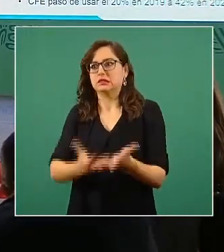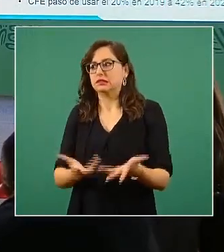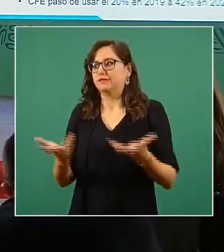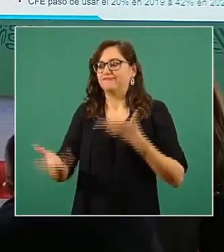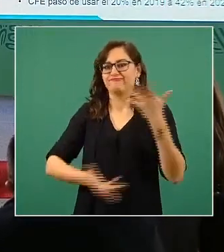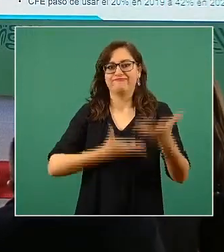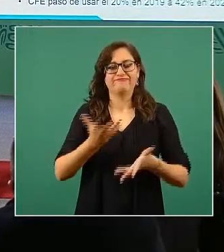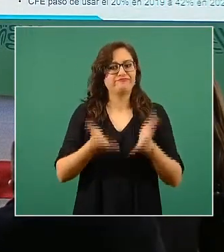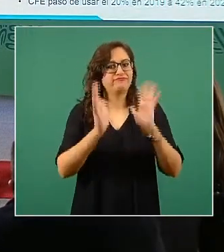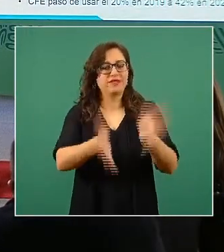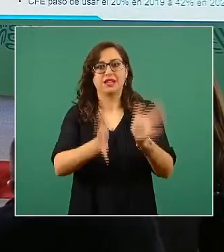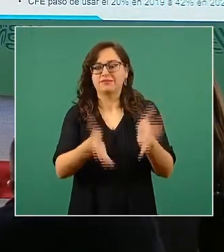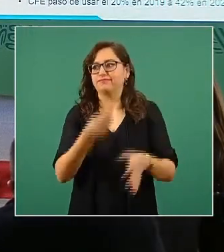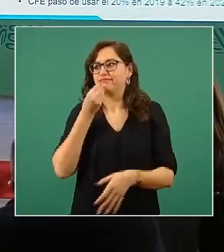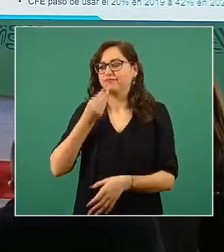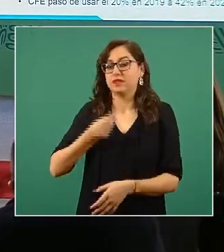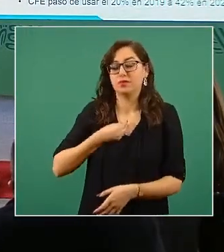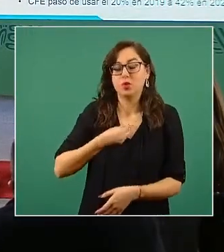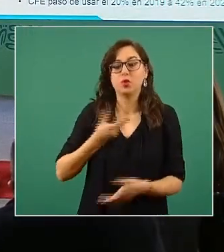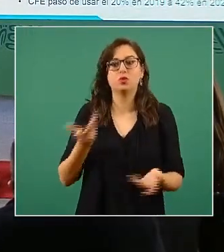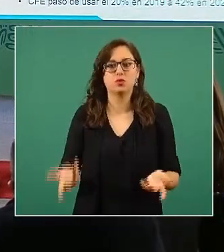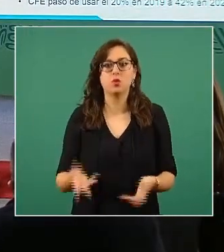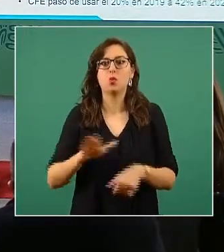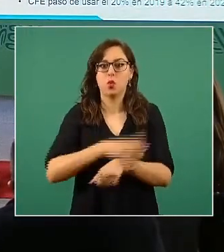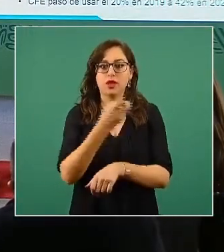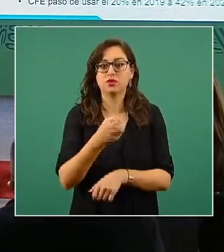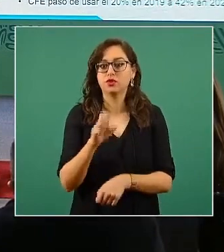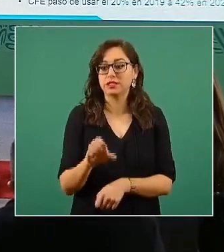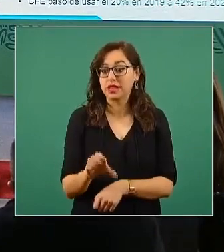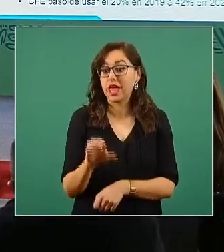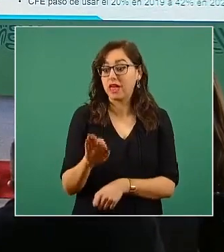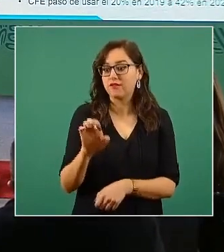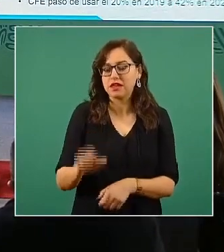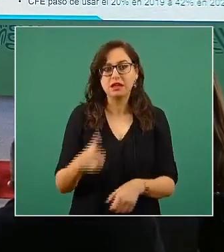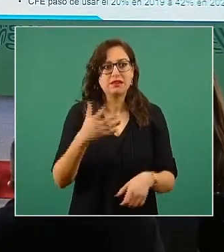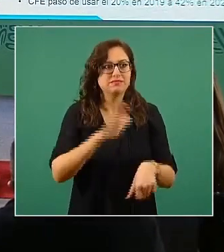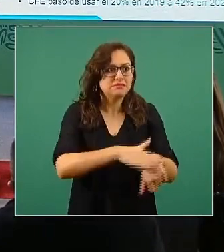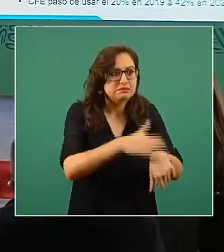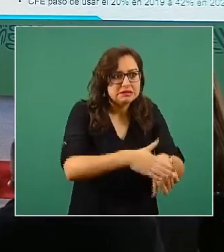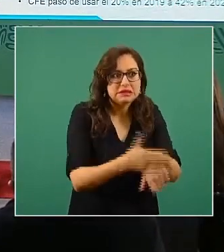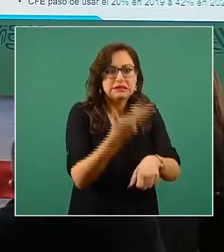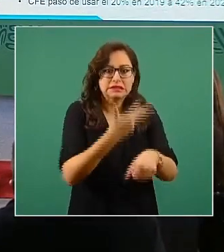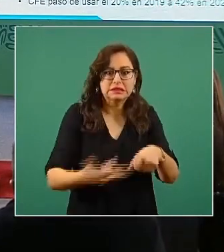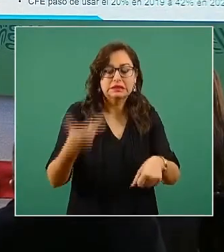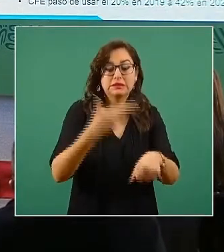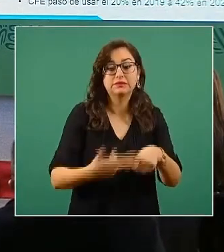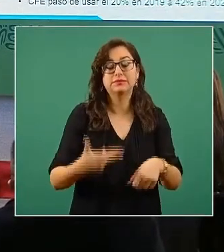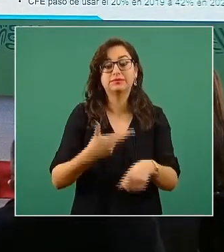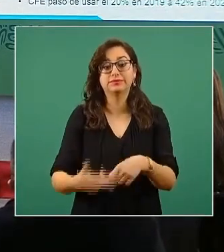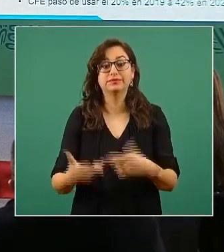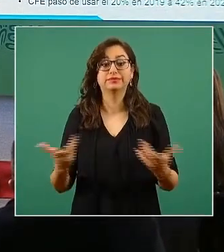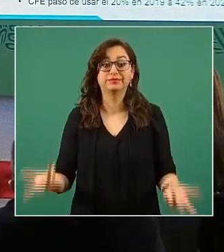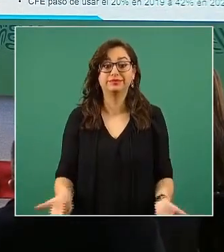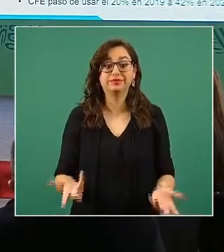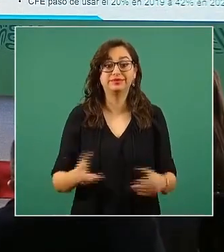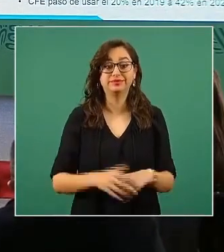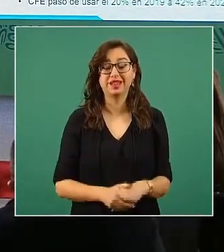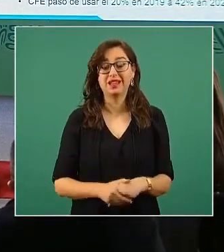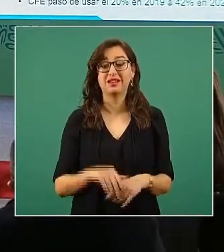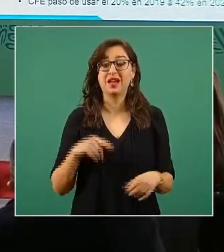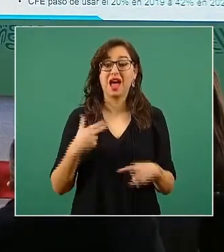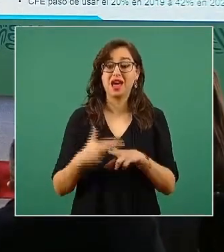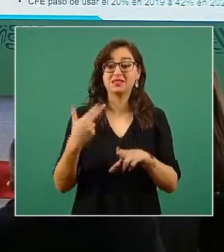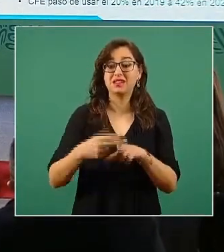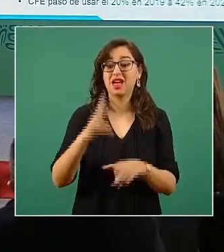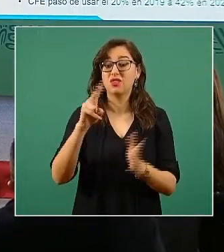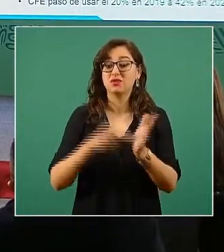contratos que eran lesivos para la Comisión Federal de Electricidad. ¿Cuánto sería la necesidad para 2024? Pues 6,000 millones de pies cúbicos